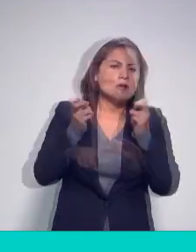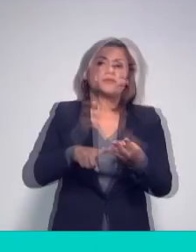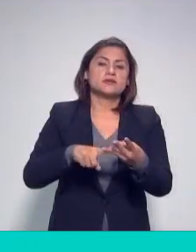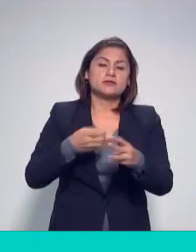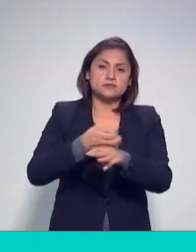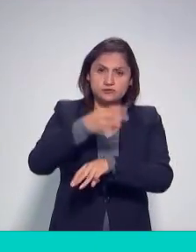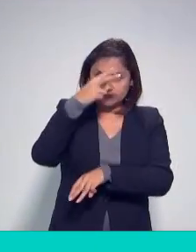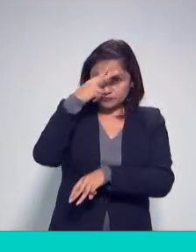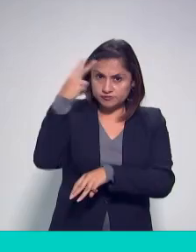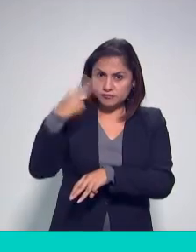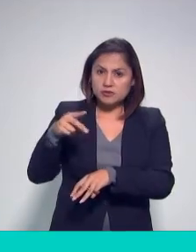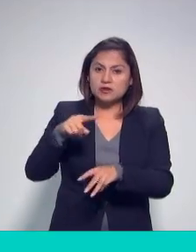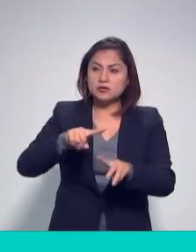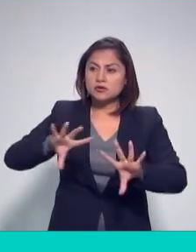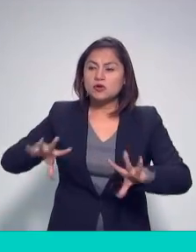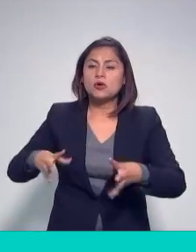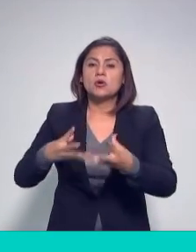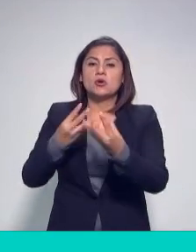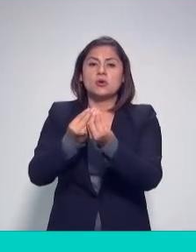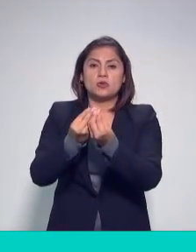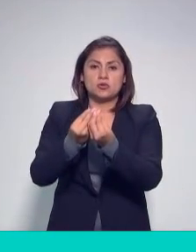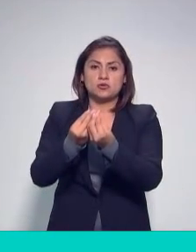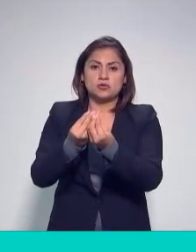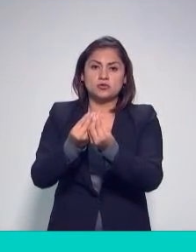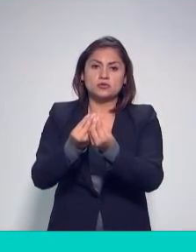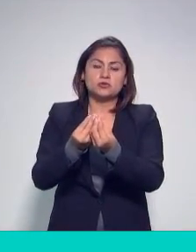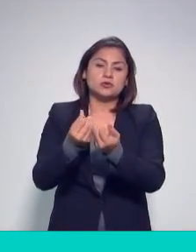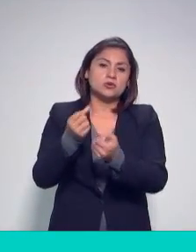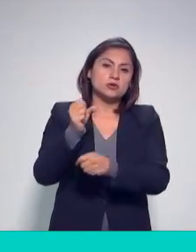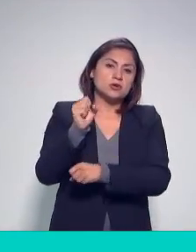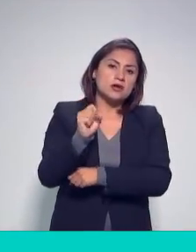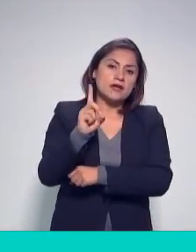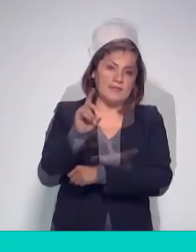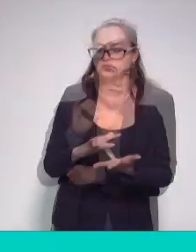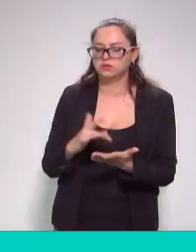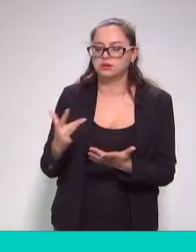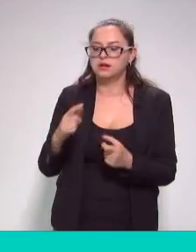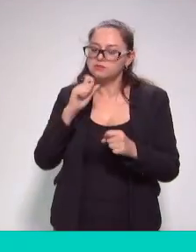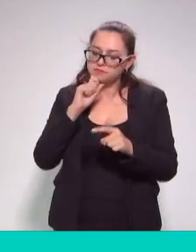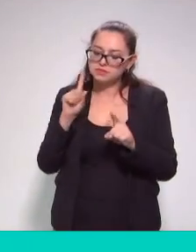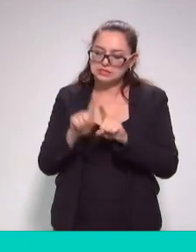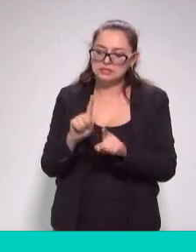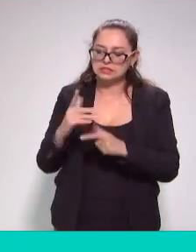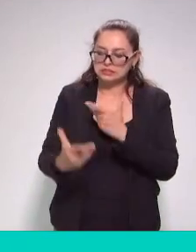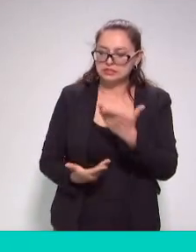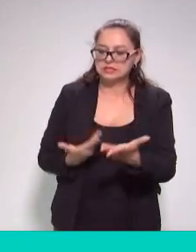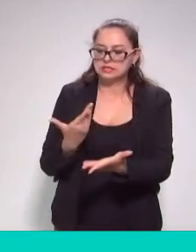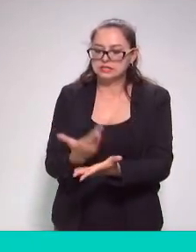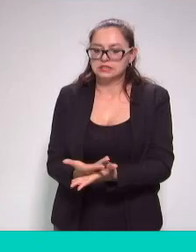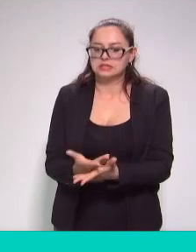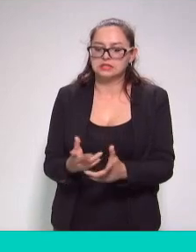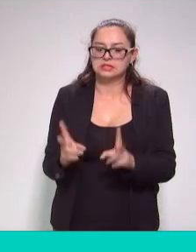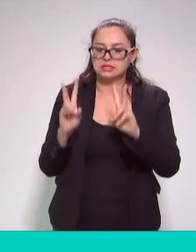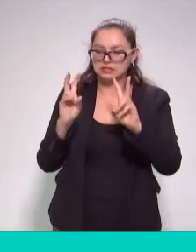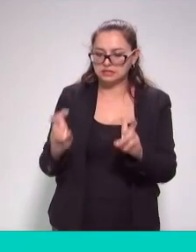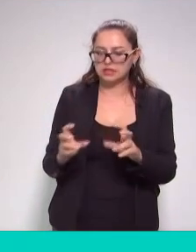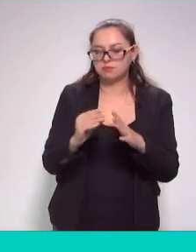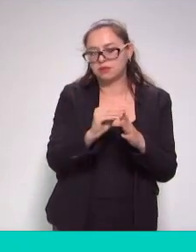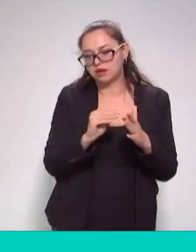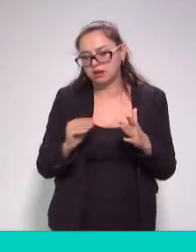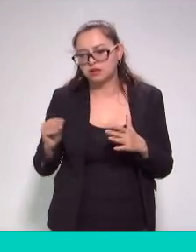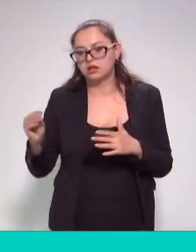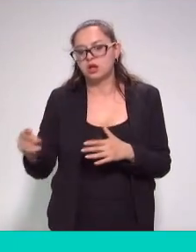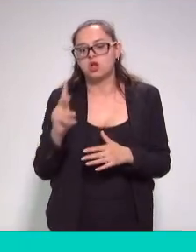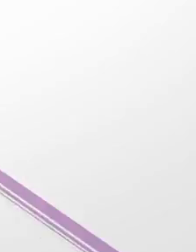den cuenta del reporte de indicios de la toma clandestina detectada el 18 de enero de 2019 en Tlahuelilpan, Hidalgo, y entregue al particular la